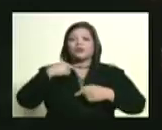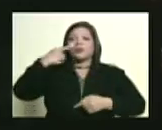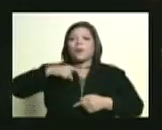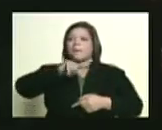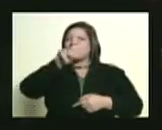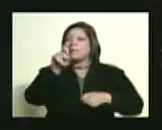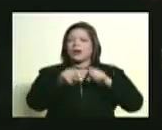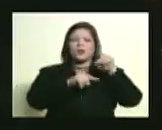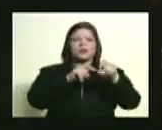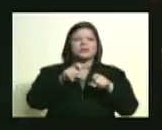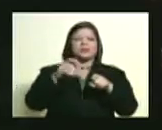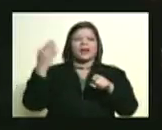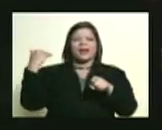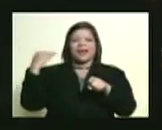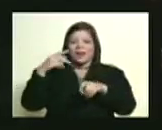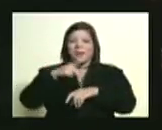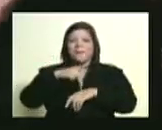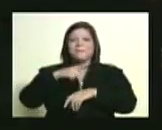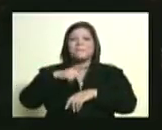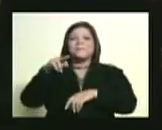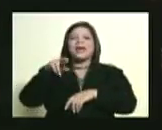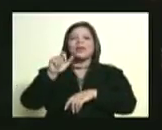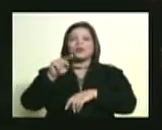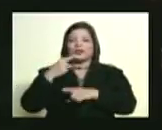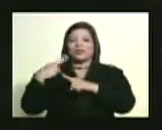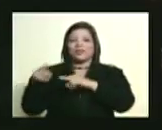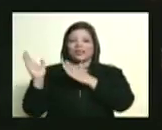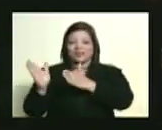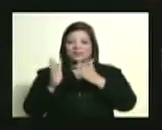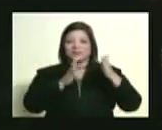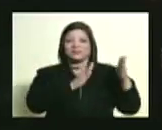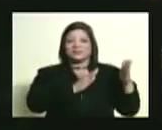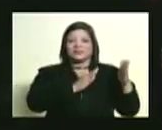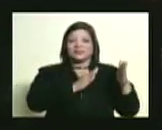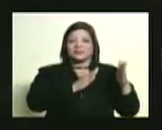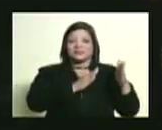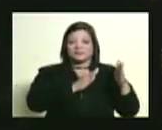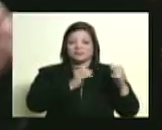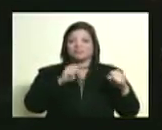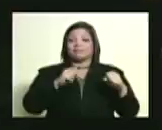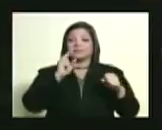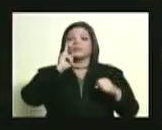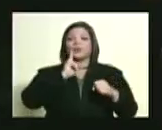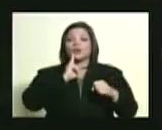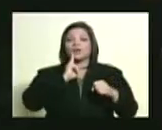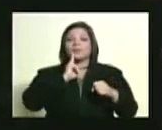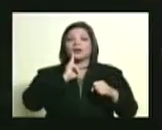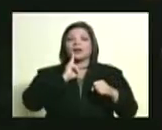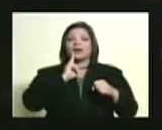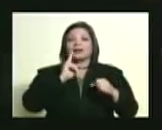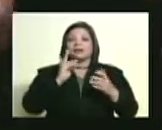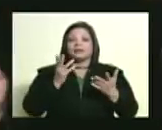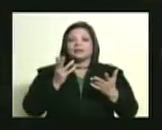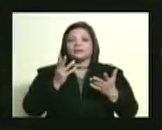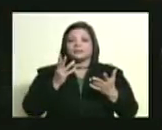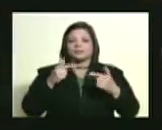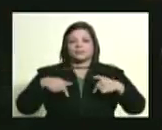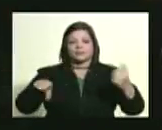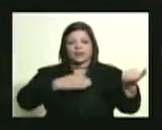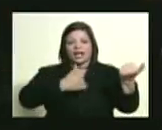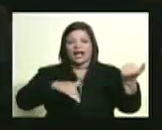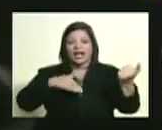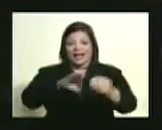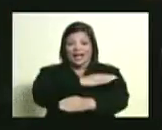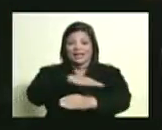poco a Pedro que hay distintas facetas de Bolívar, ¿no? Y él decía que había Bolívar adormecido. Bueno, el Bolívar de esta canción era un